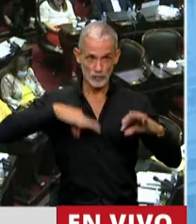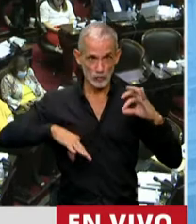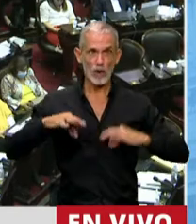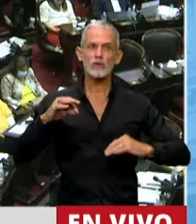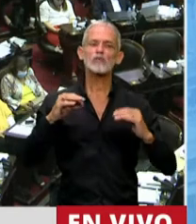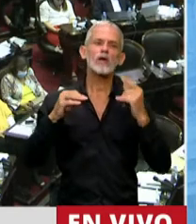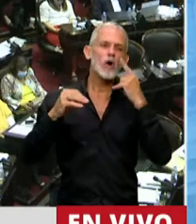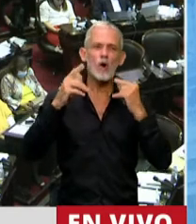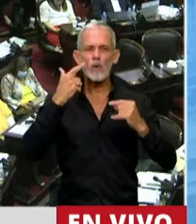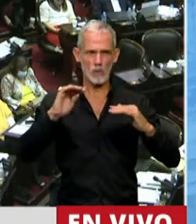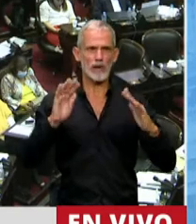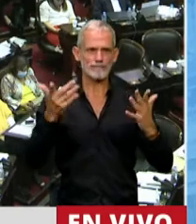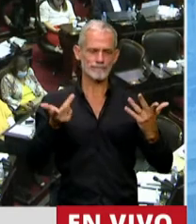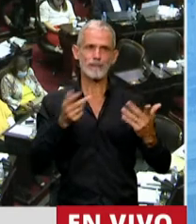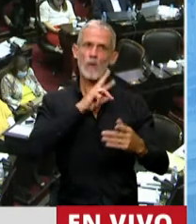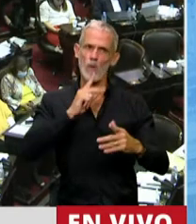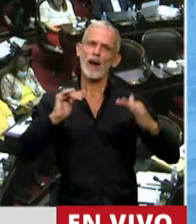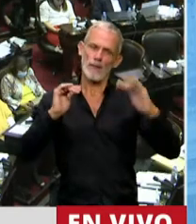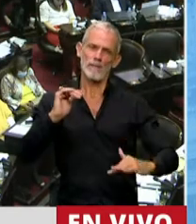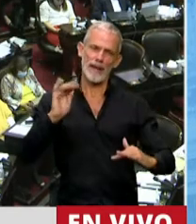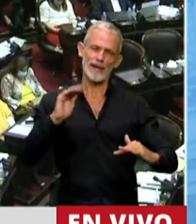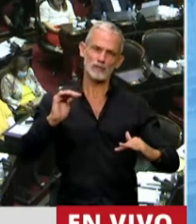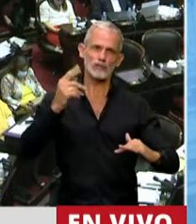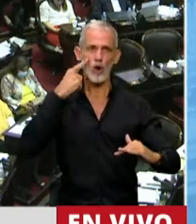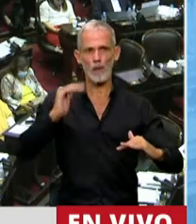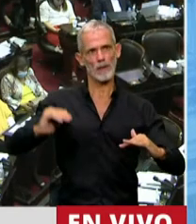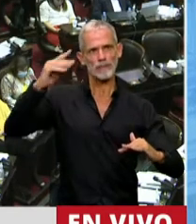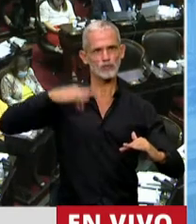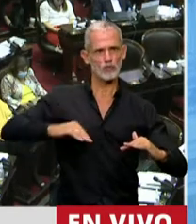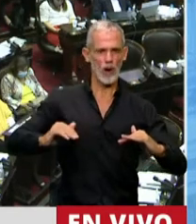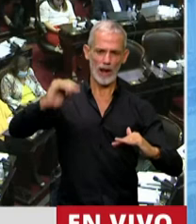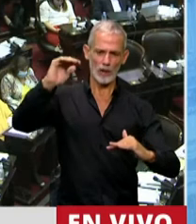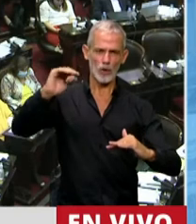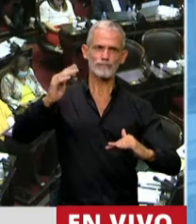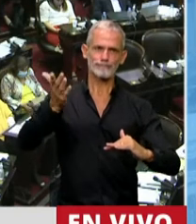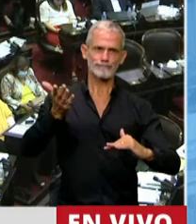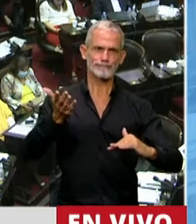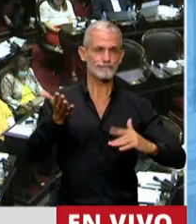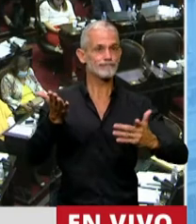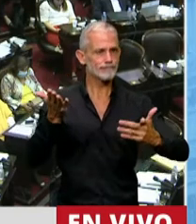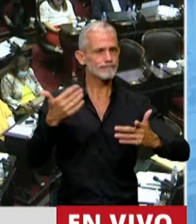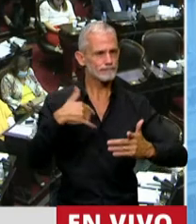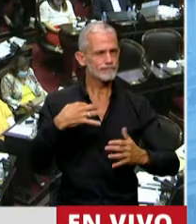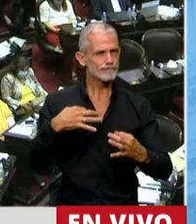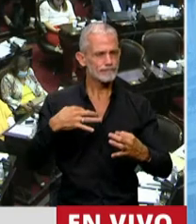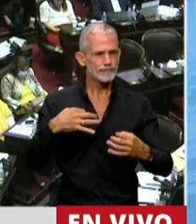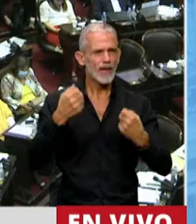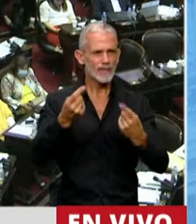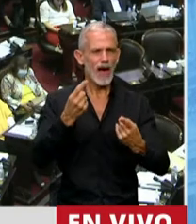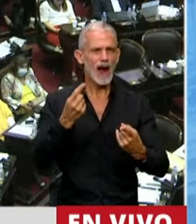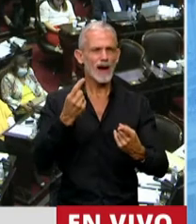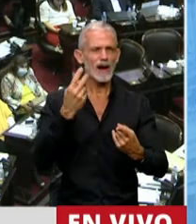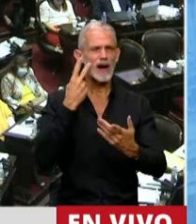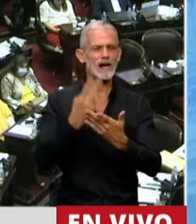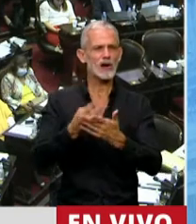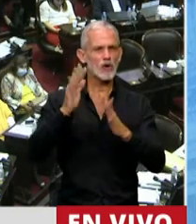hombres y mujeres, obviamente. Así que quiero ponerle tiempo al